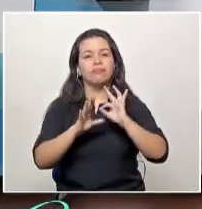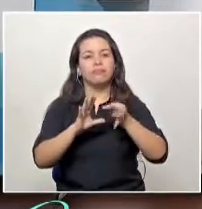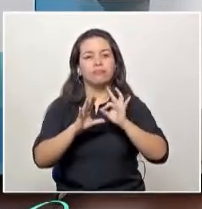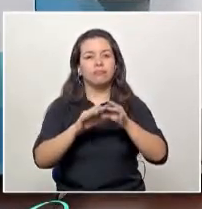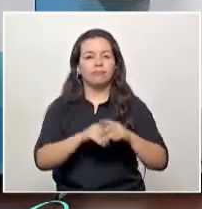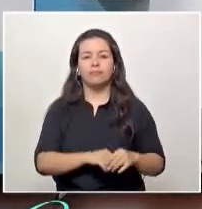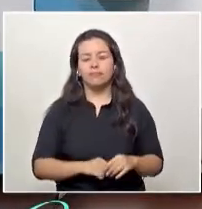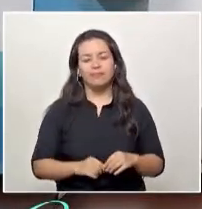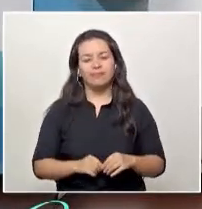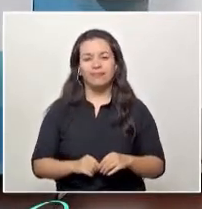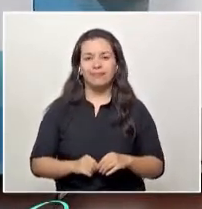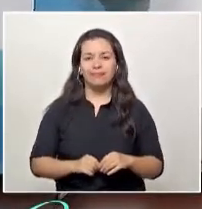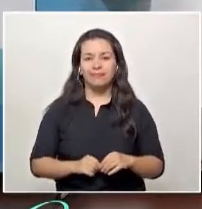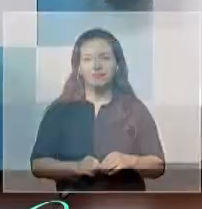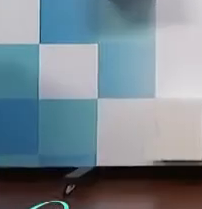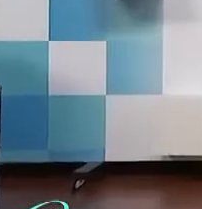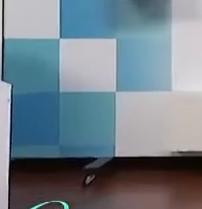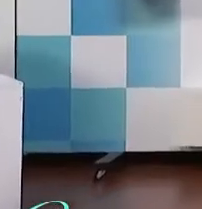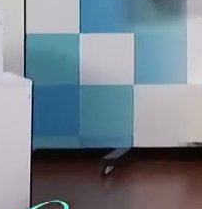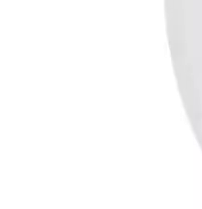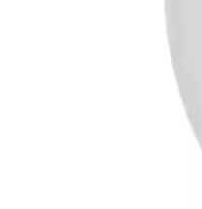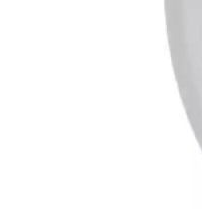Telecafé.